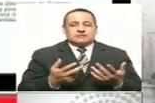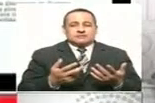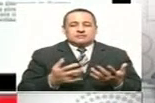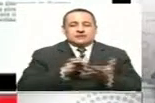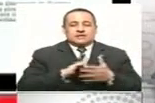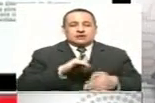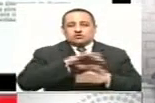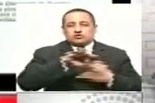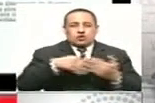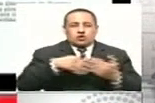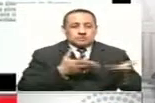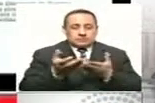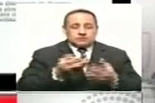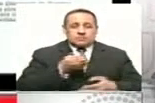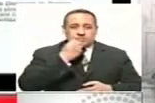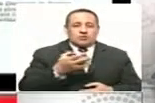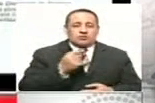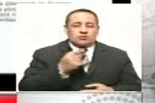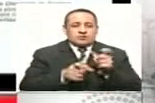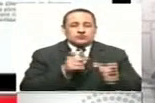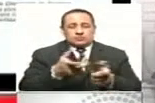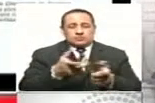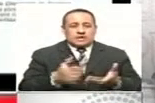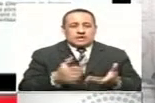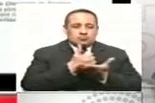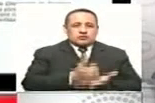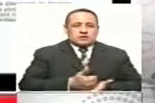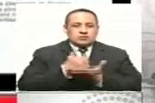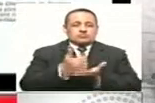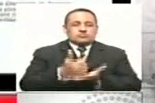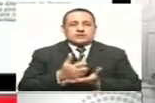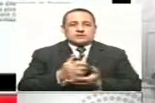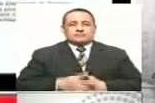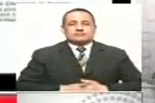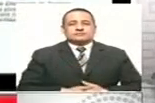los servicios funcionen mejor. También se tiene previsto